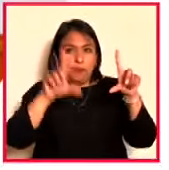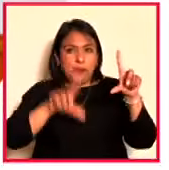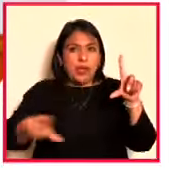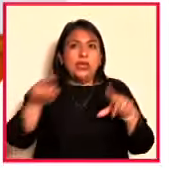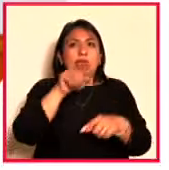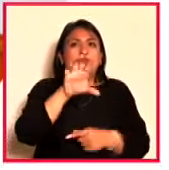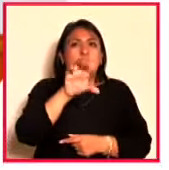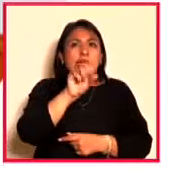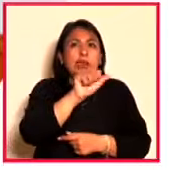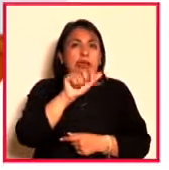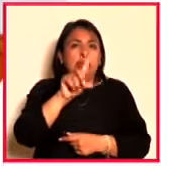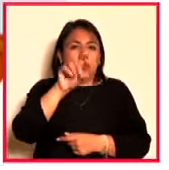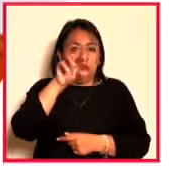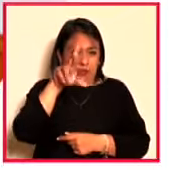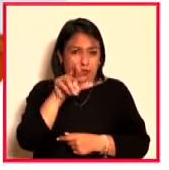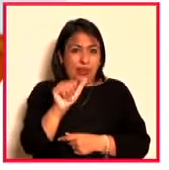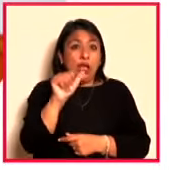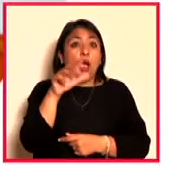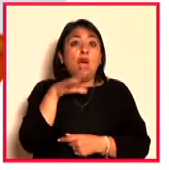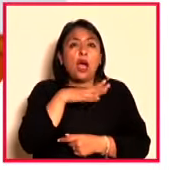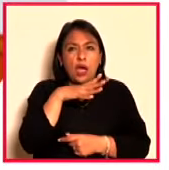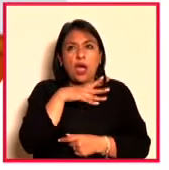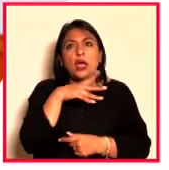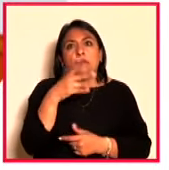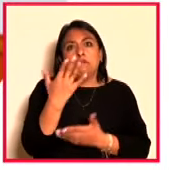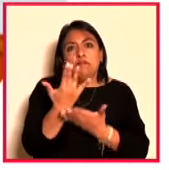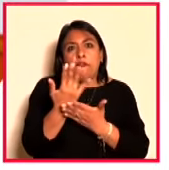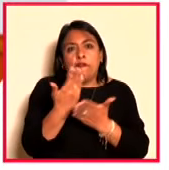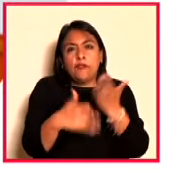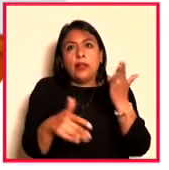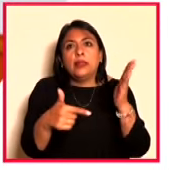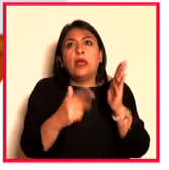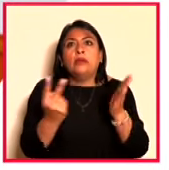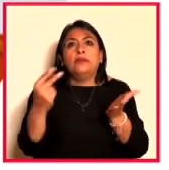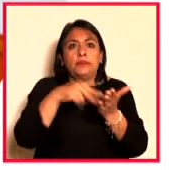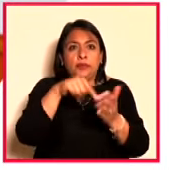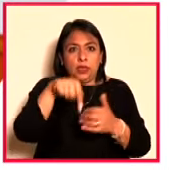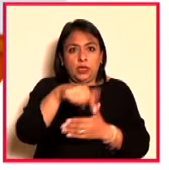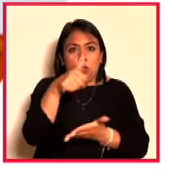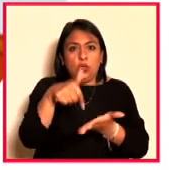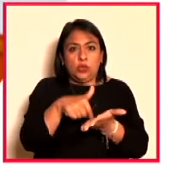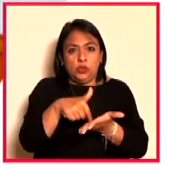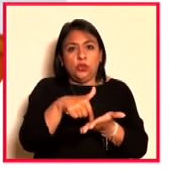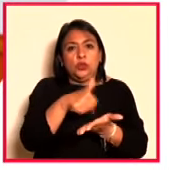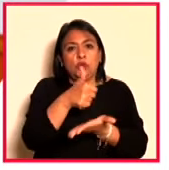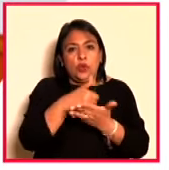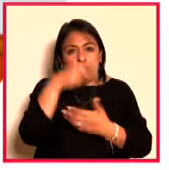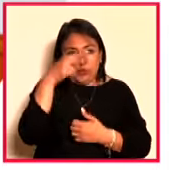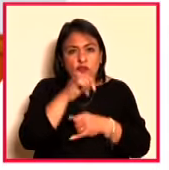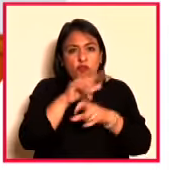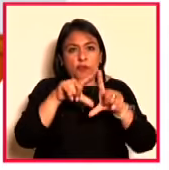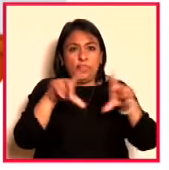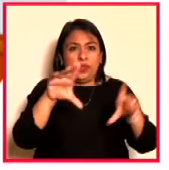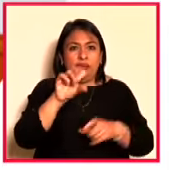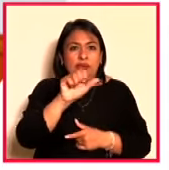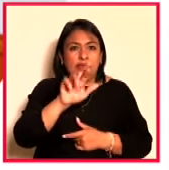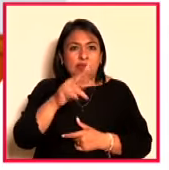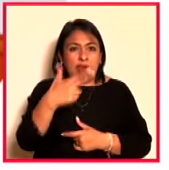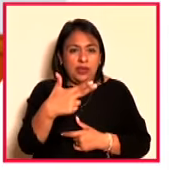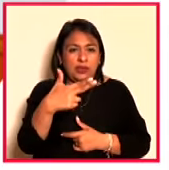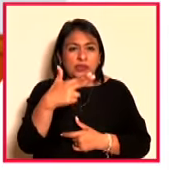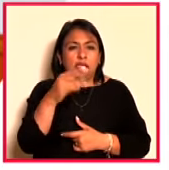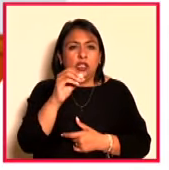Cassandra Maledictio tiene entre sus pendientes presentarse en la Ciudad de México. Con información y texto de César H. Meléndez,